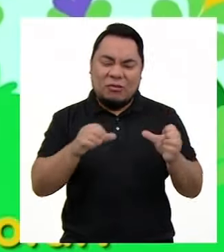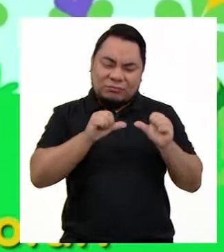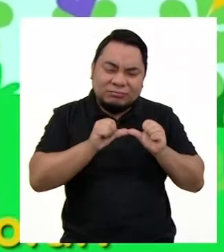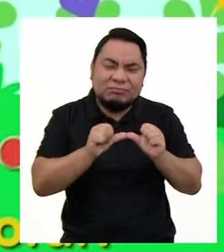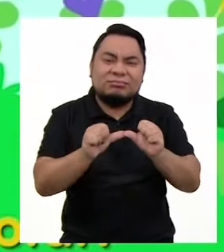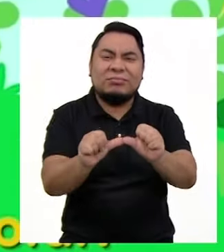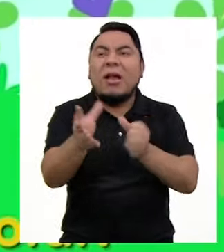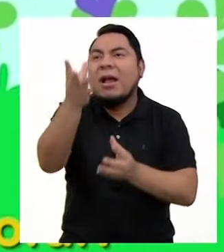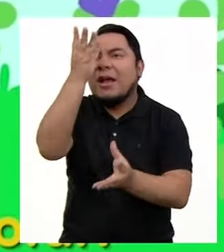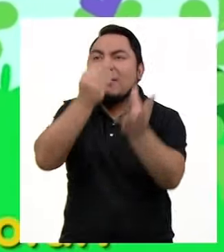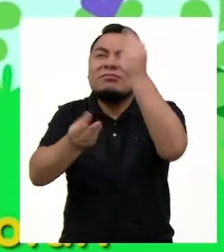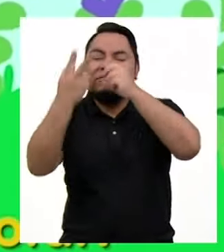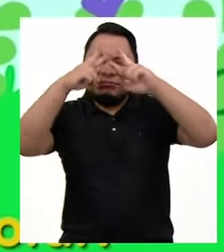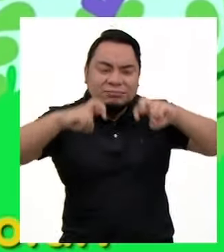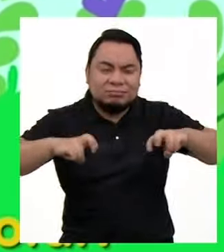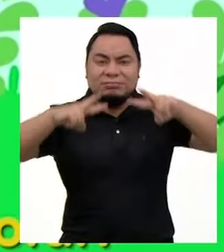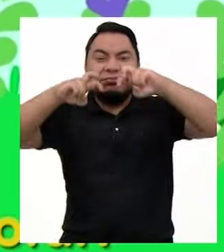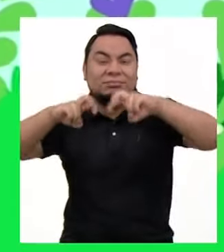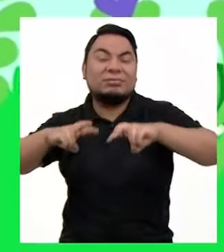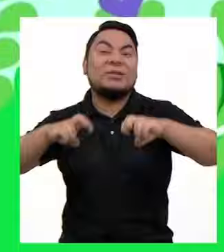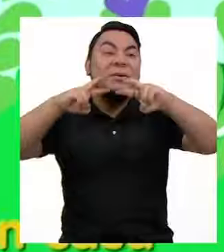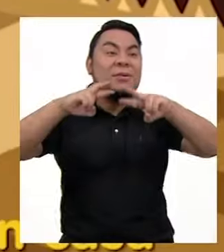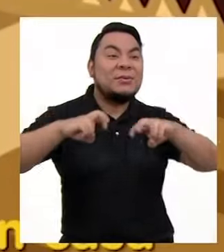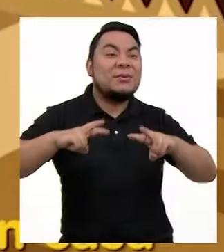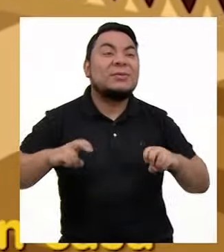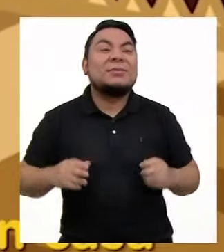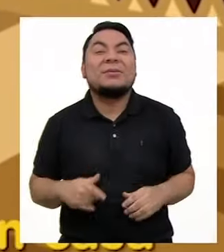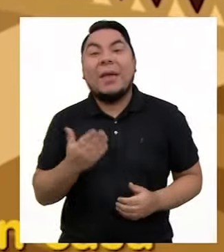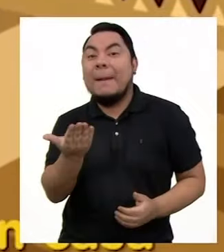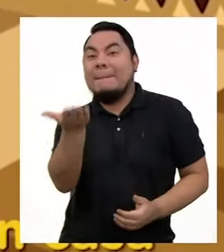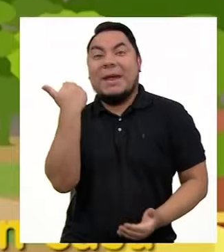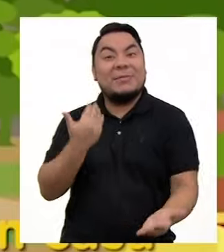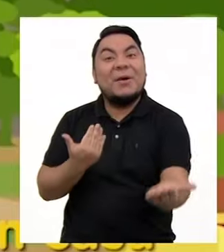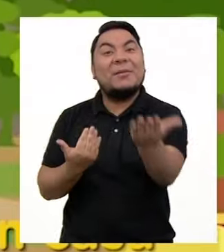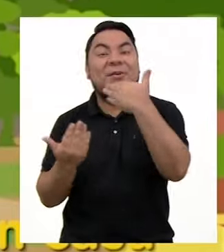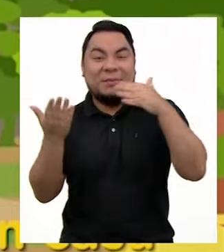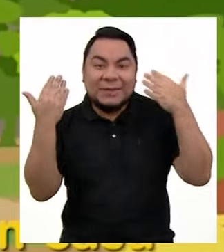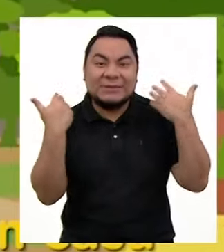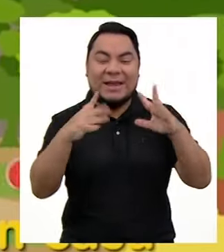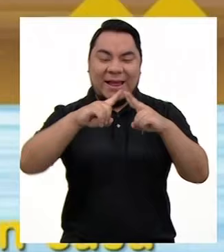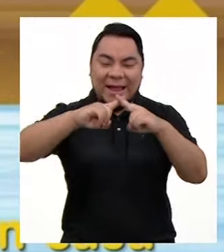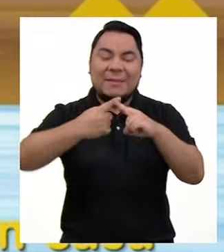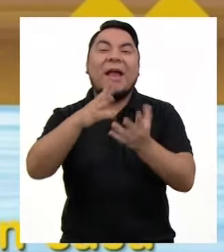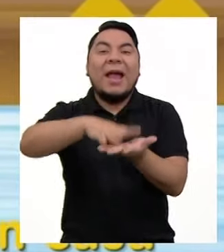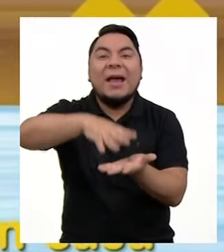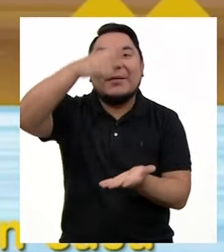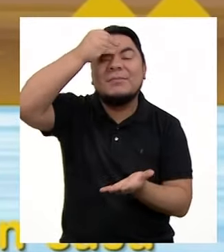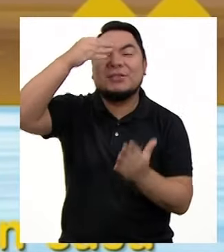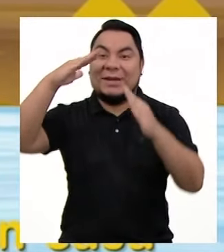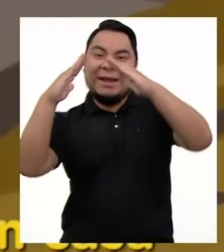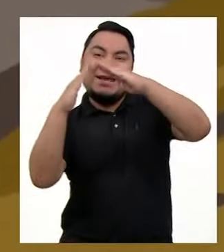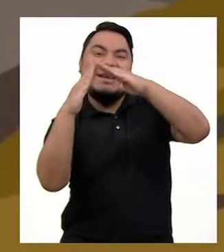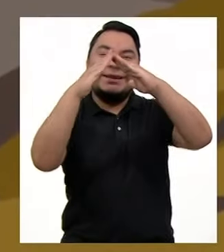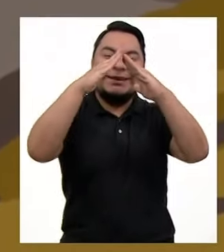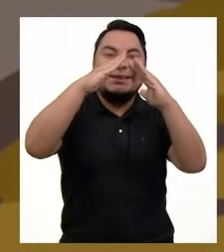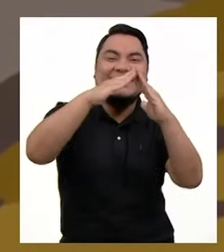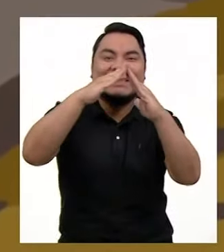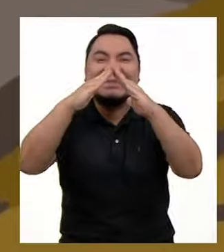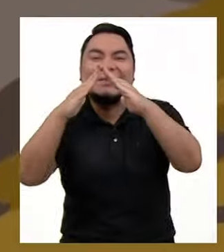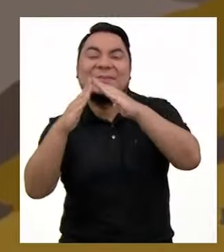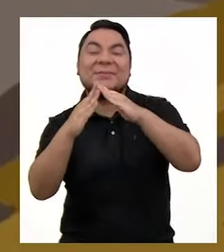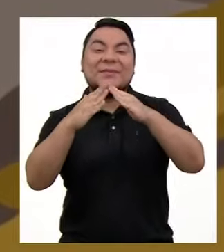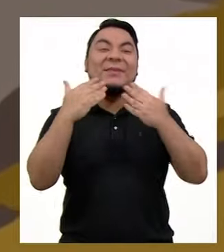pararemos de explorar. Vamos, ya empezó Aprendo en Casa.